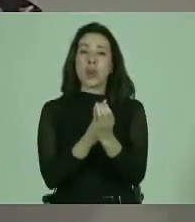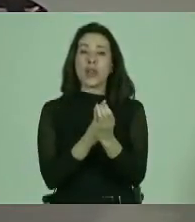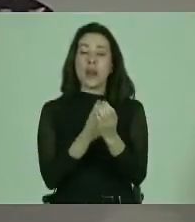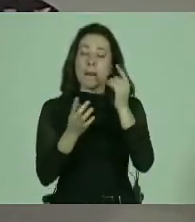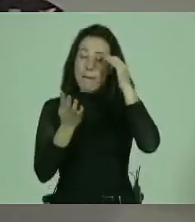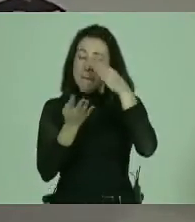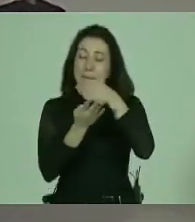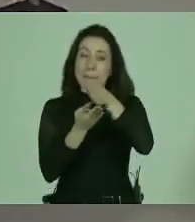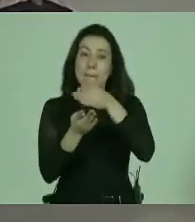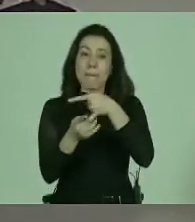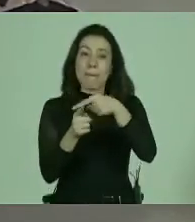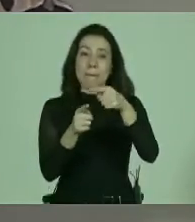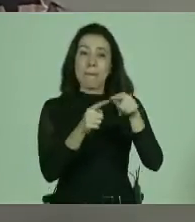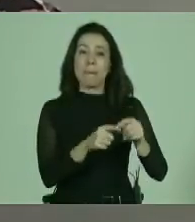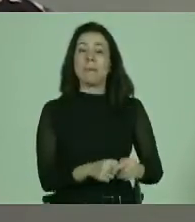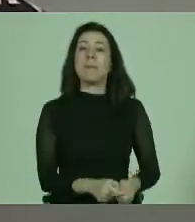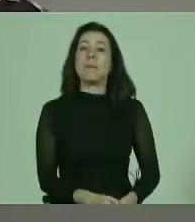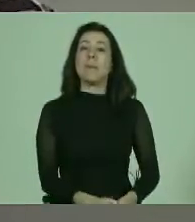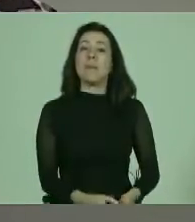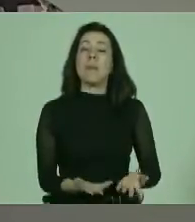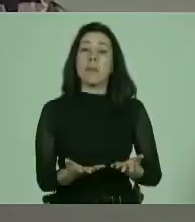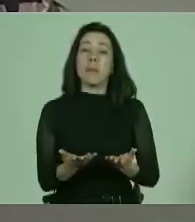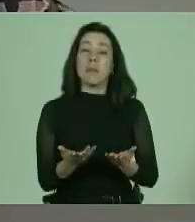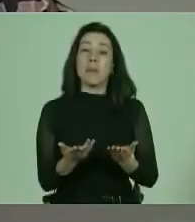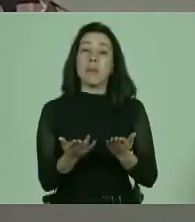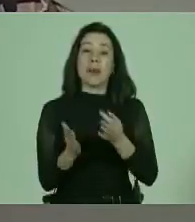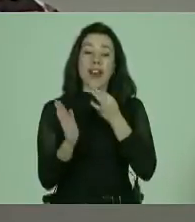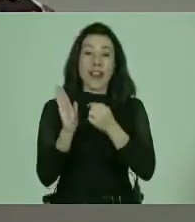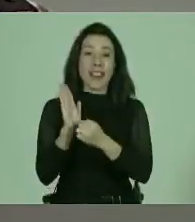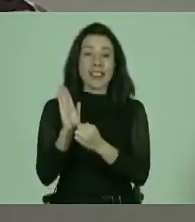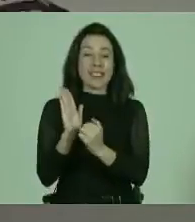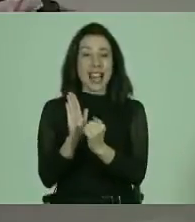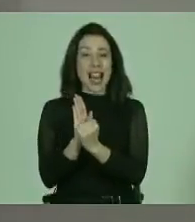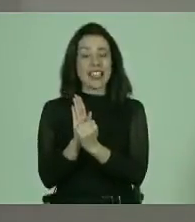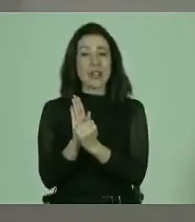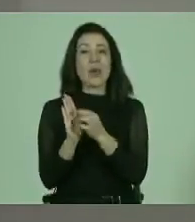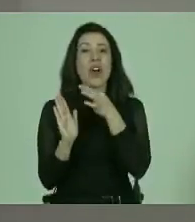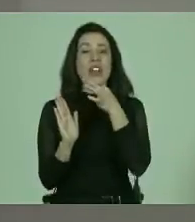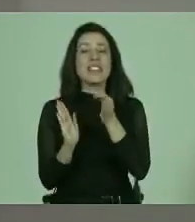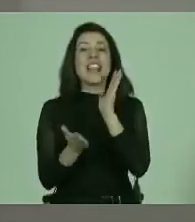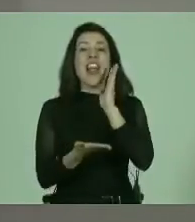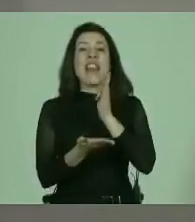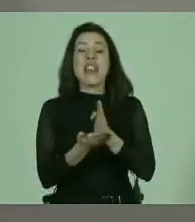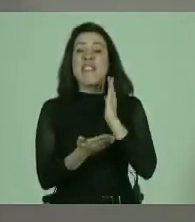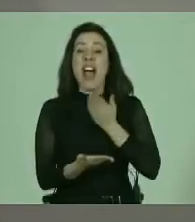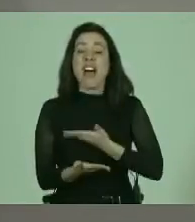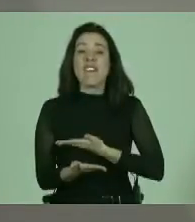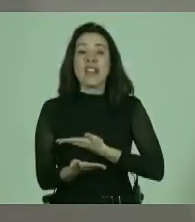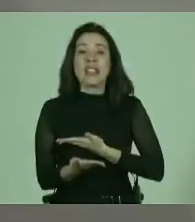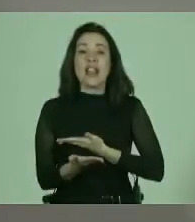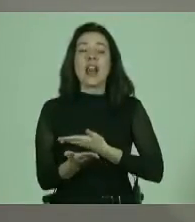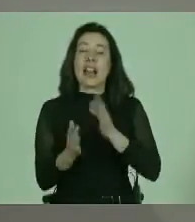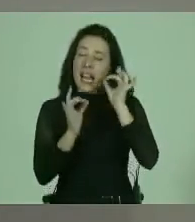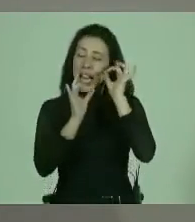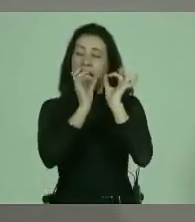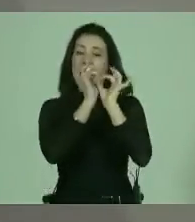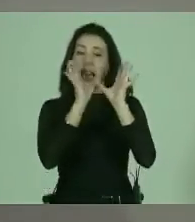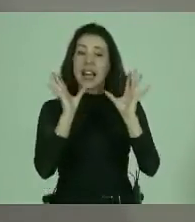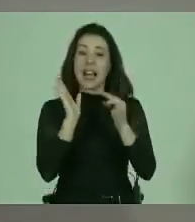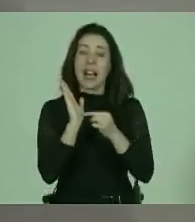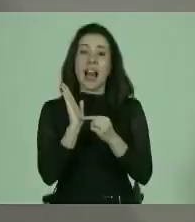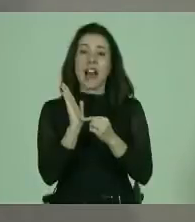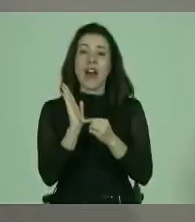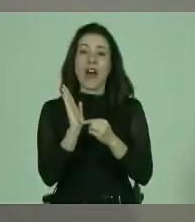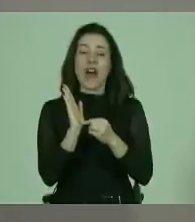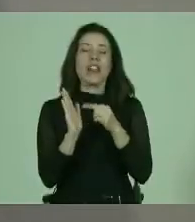el pluralismo es curioso porque la formulación del artículo habla de que de verdad tener debidamente en cuenta sea eso eso es